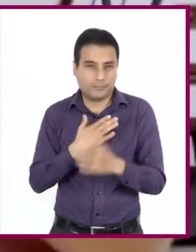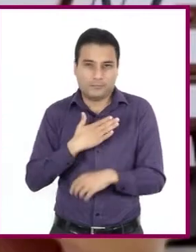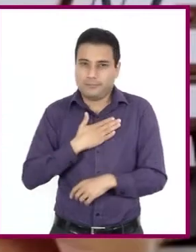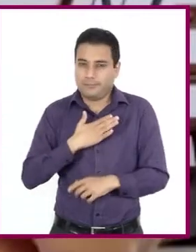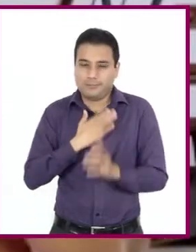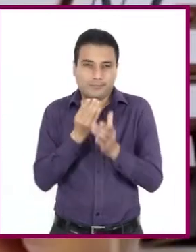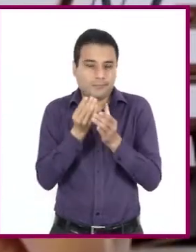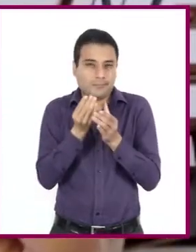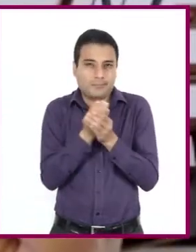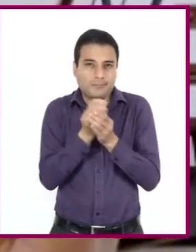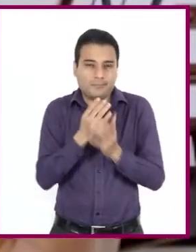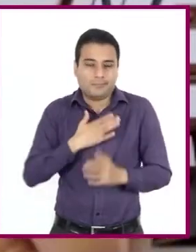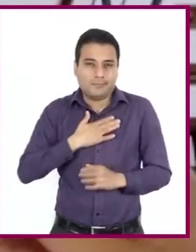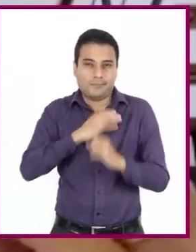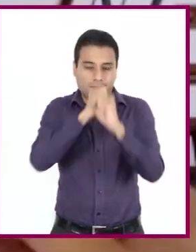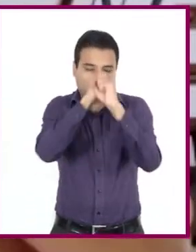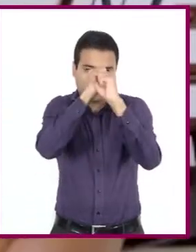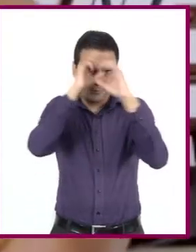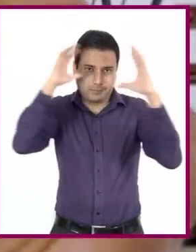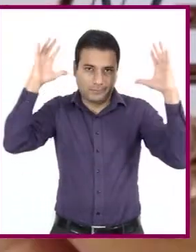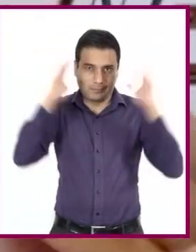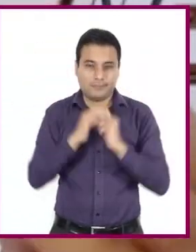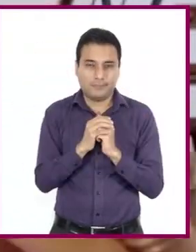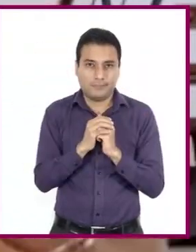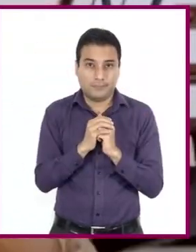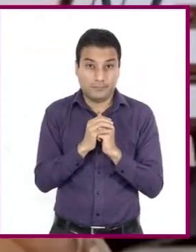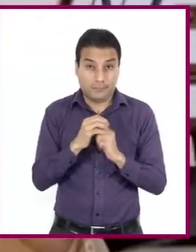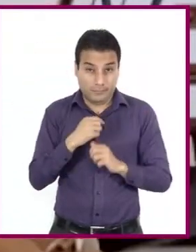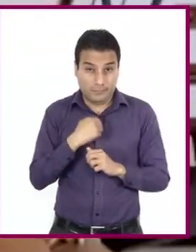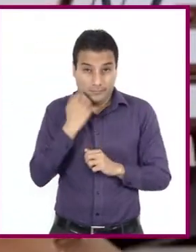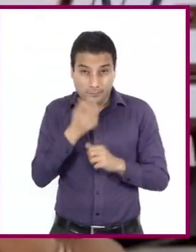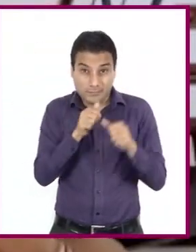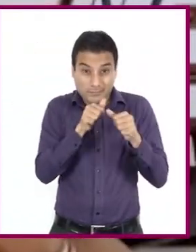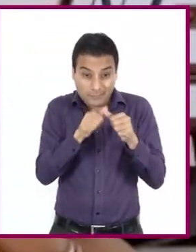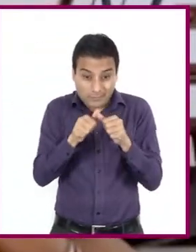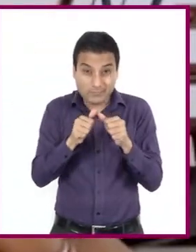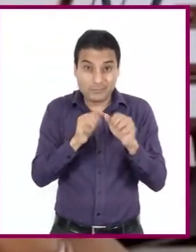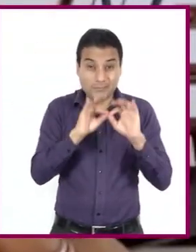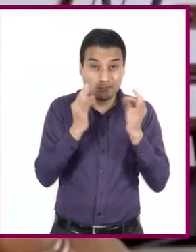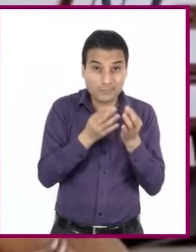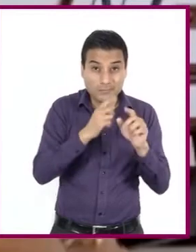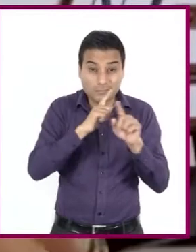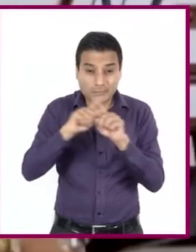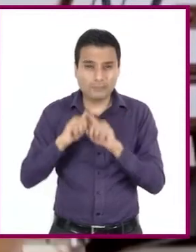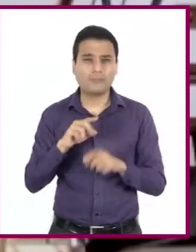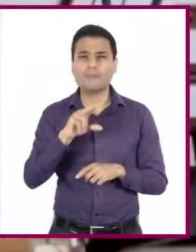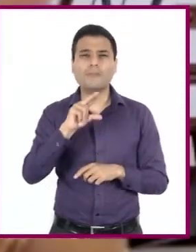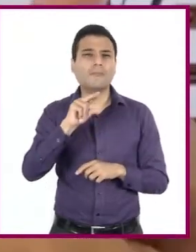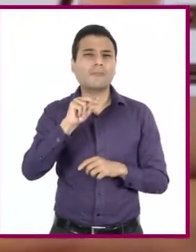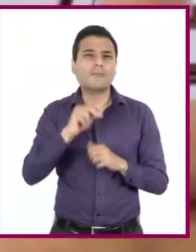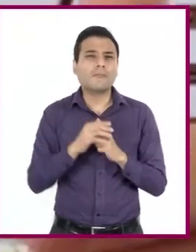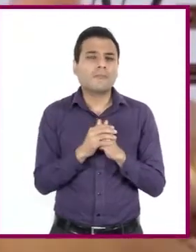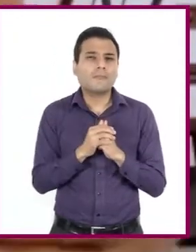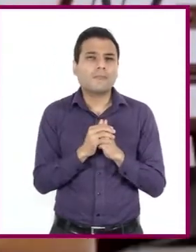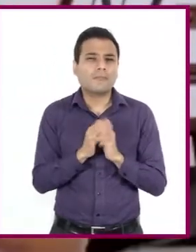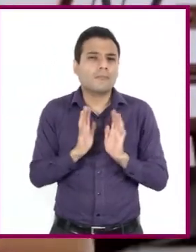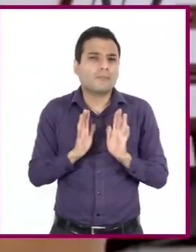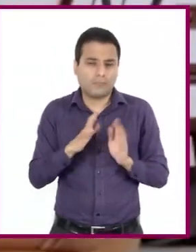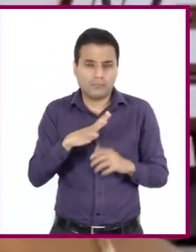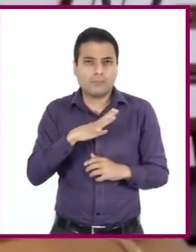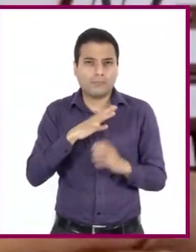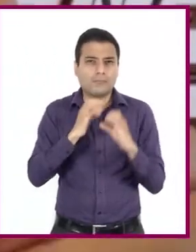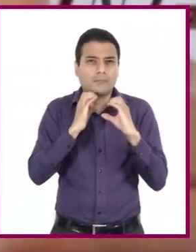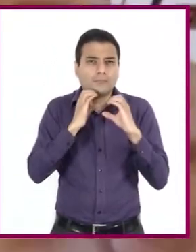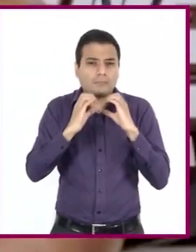ese lector no le preocupa si tiene una sola variable tipográfica, porque hay una comunicación